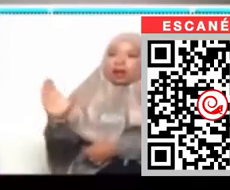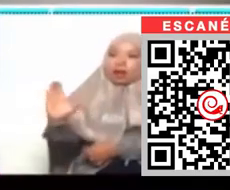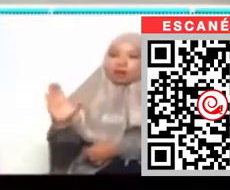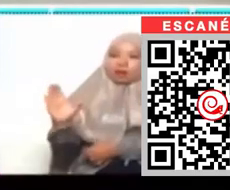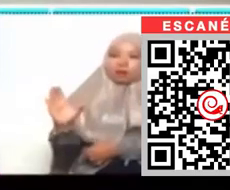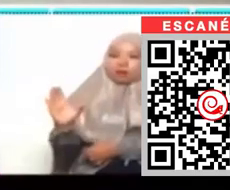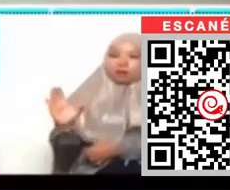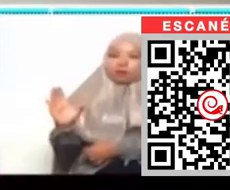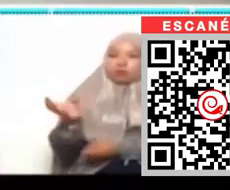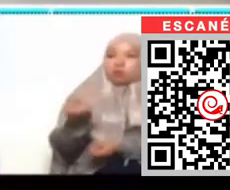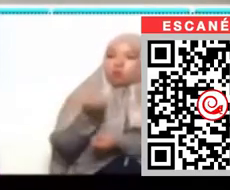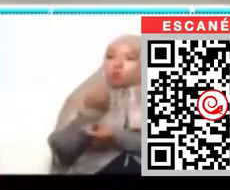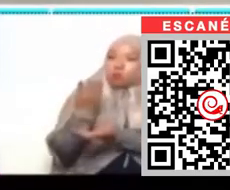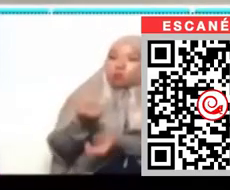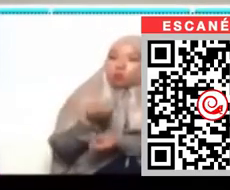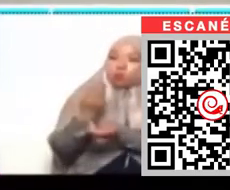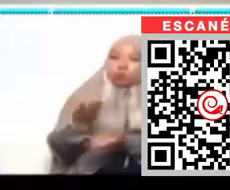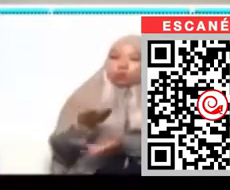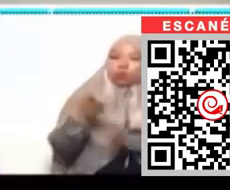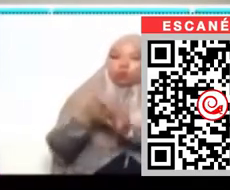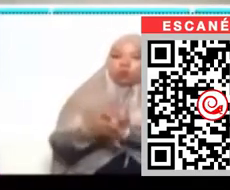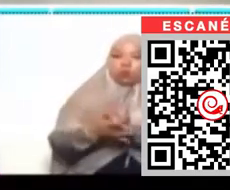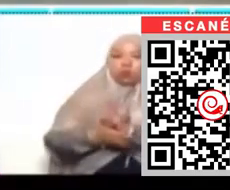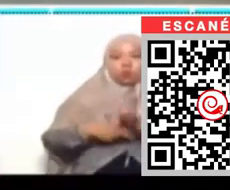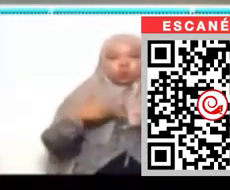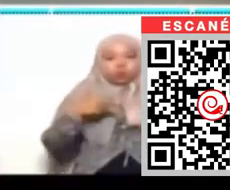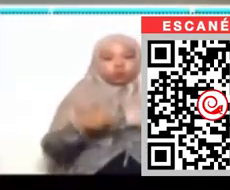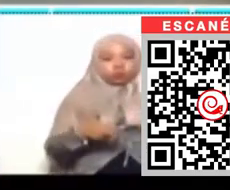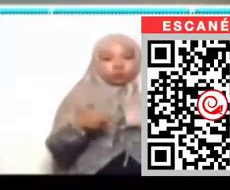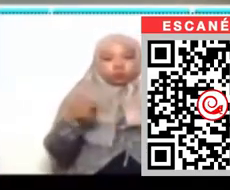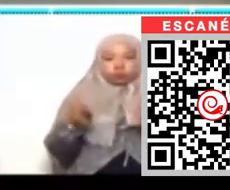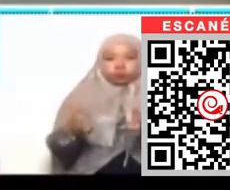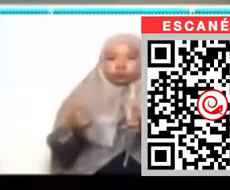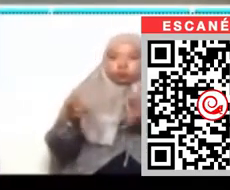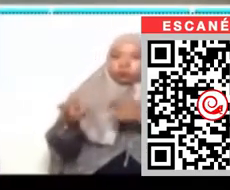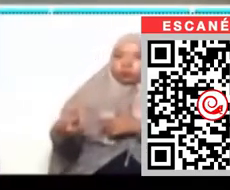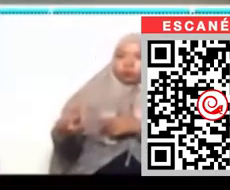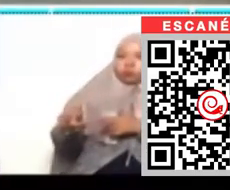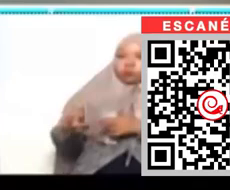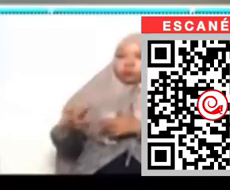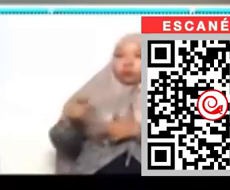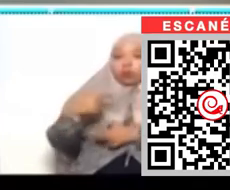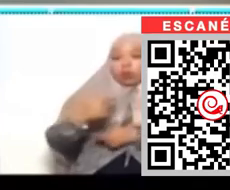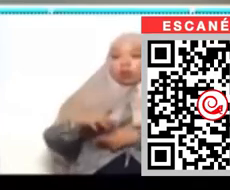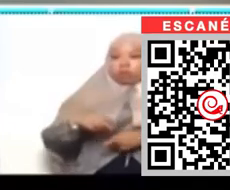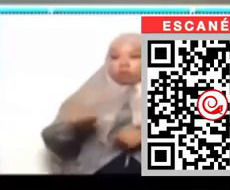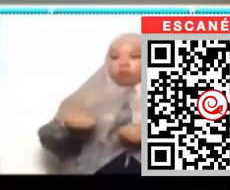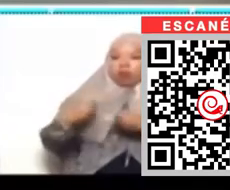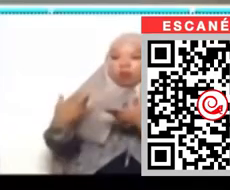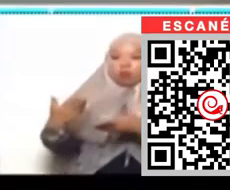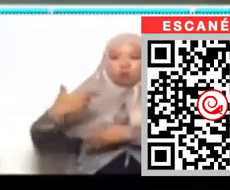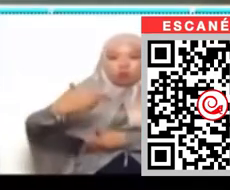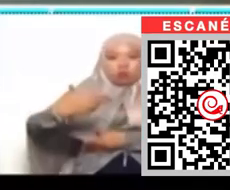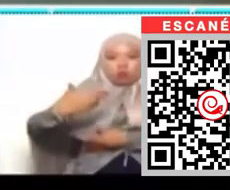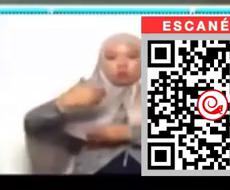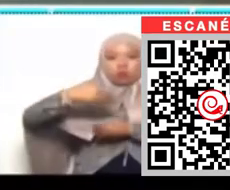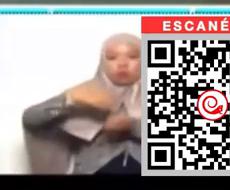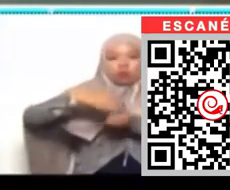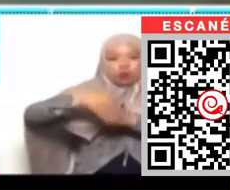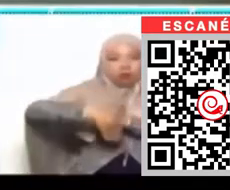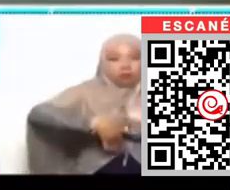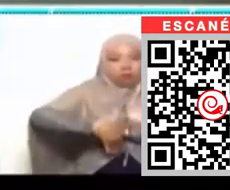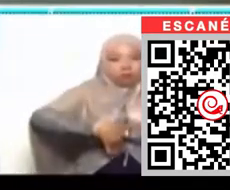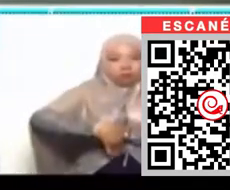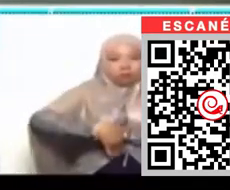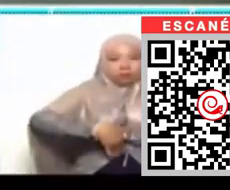Recibió un entrenamiento sobre manejos de armas de fuego. Le dieron un arma de fuego. Él escondió, él enterró esa arma de